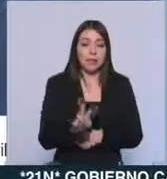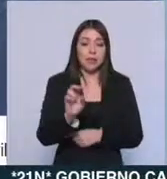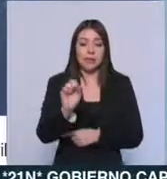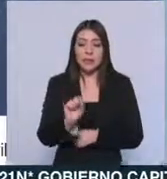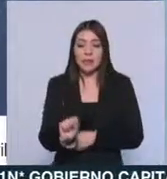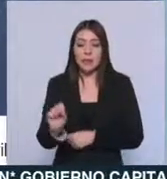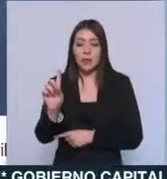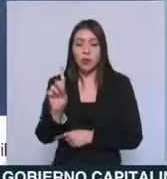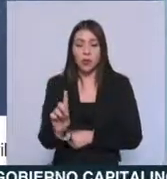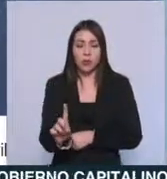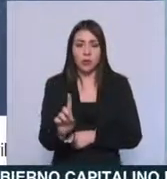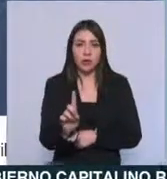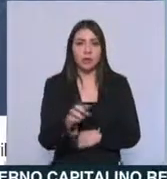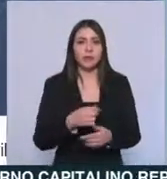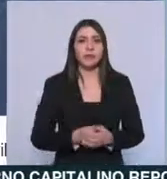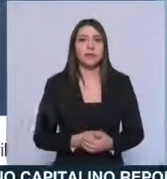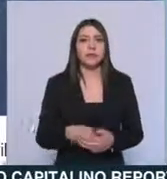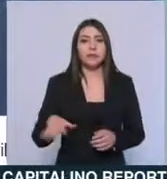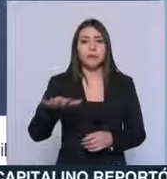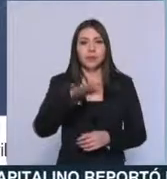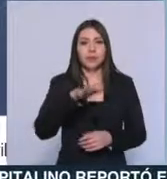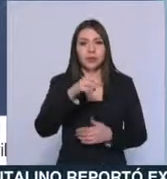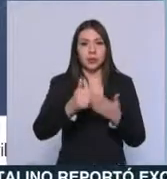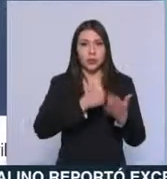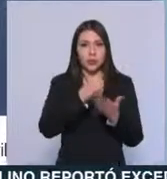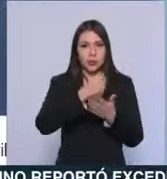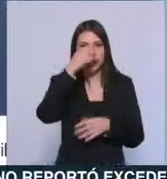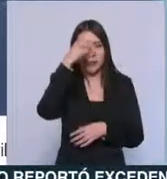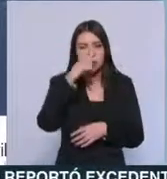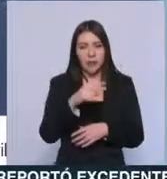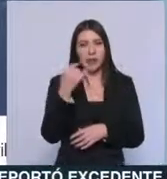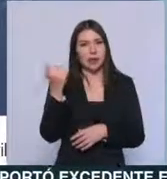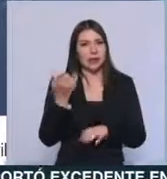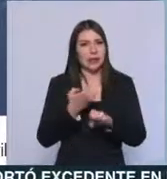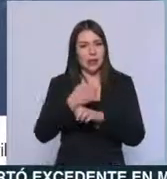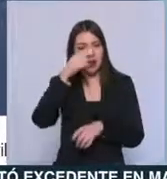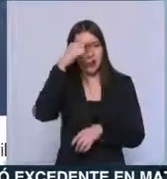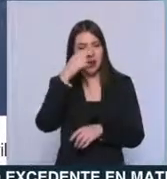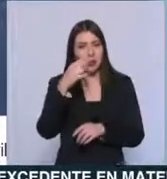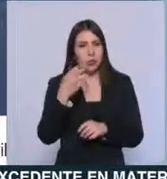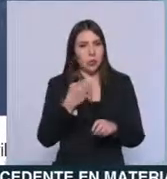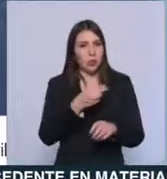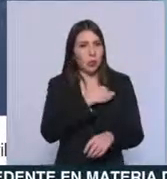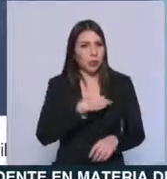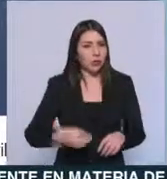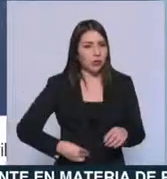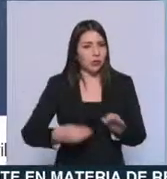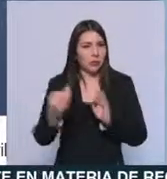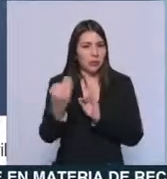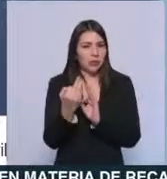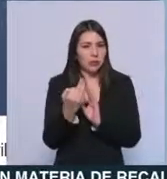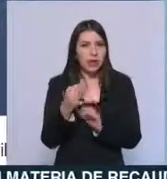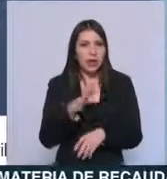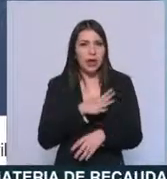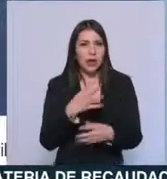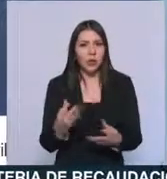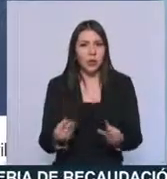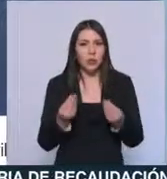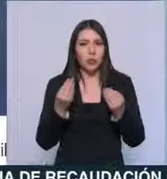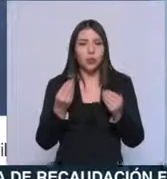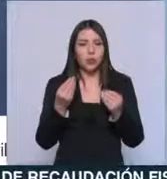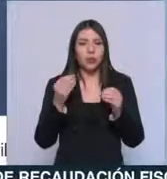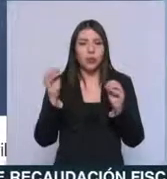y domingo, es que la zona metropolitana del Valle de México ha tenido una concentración alta de partículas